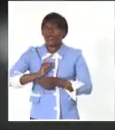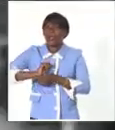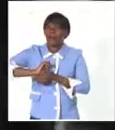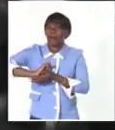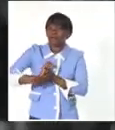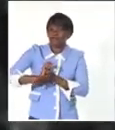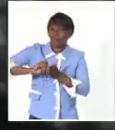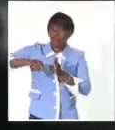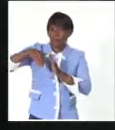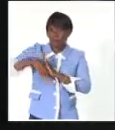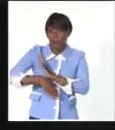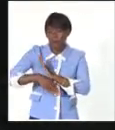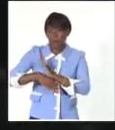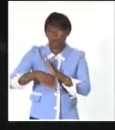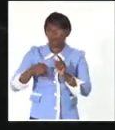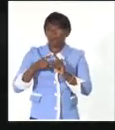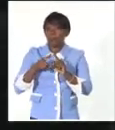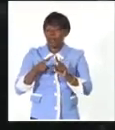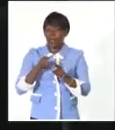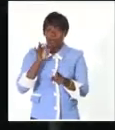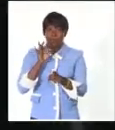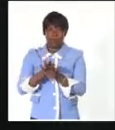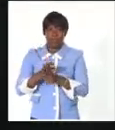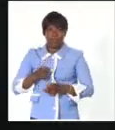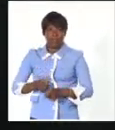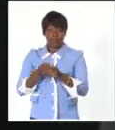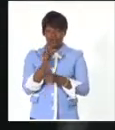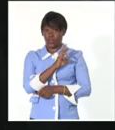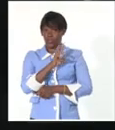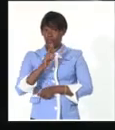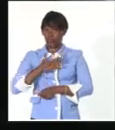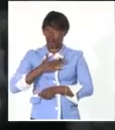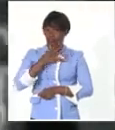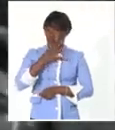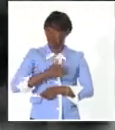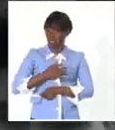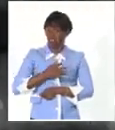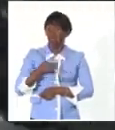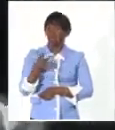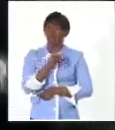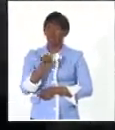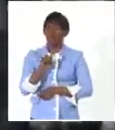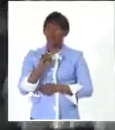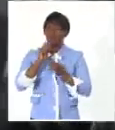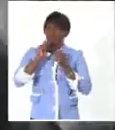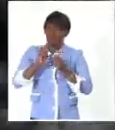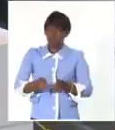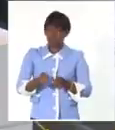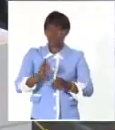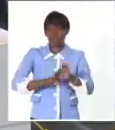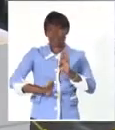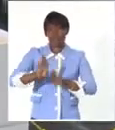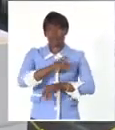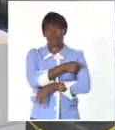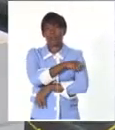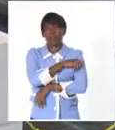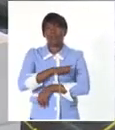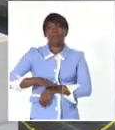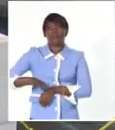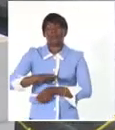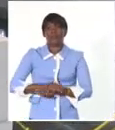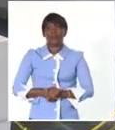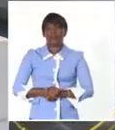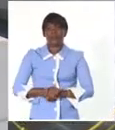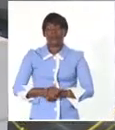1959, orientado a la inclusión ciudadana, dictaminando leyes a favor de las grandes mayorías. De Cuba en la lista de